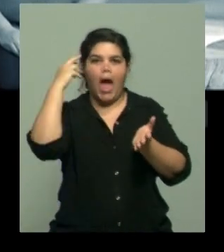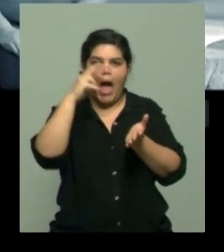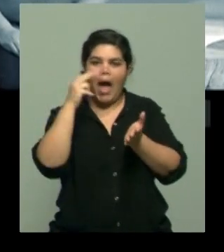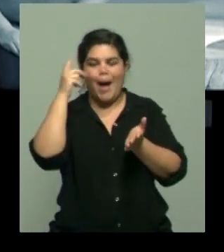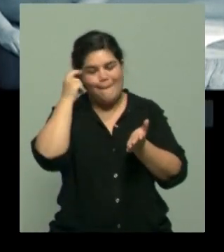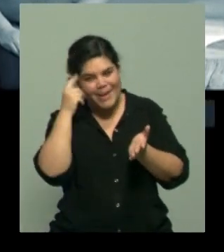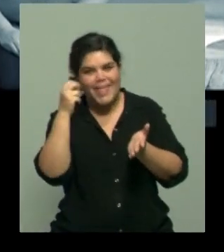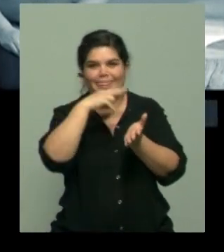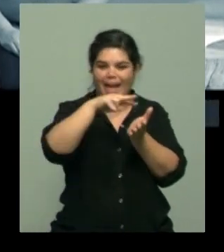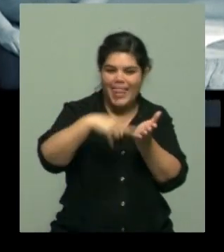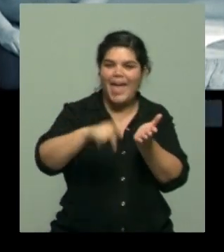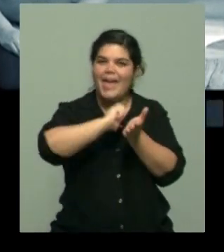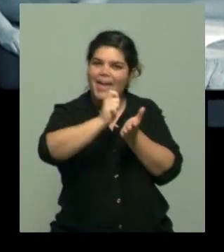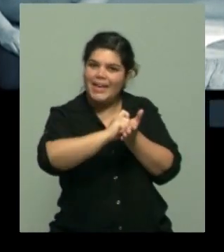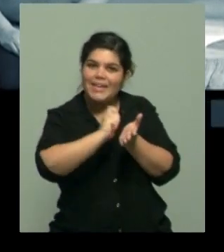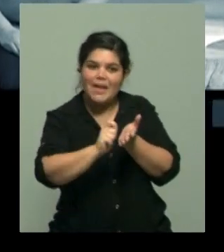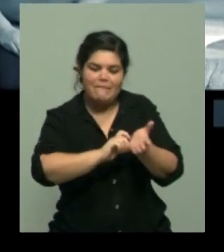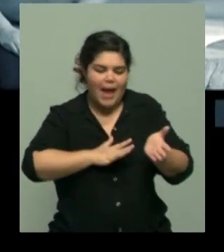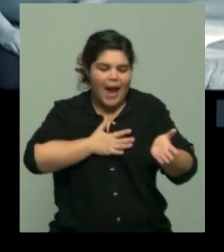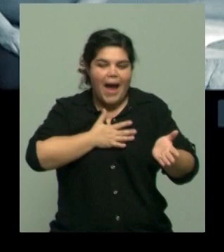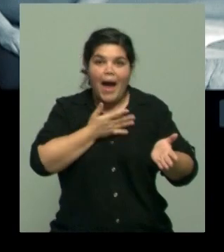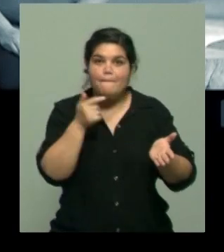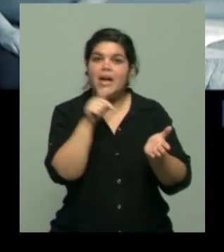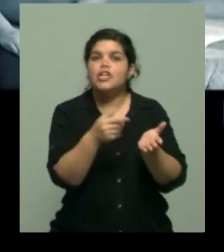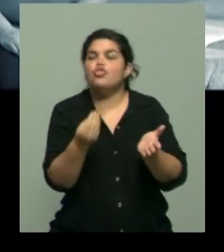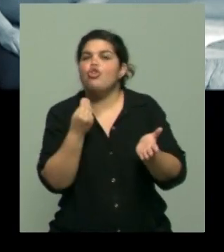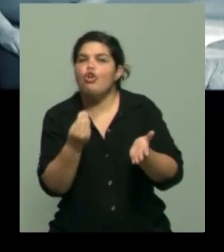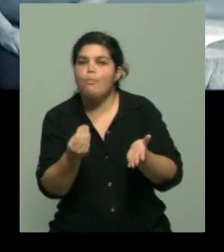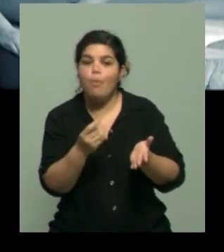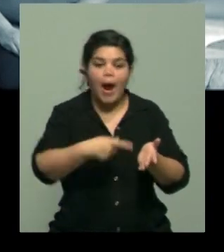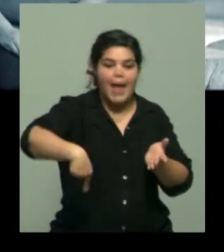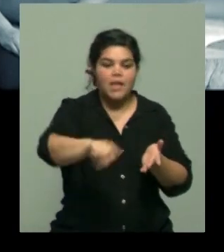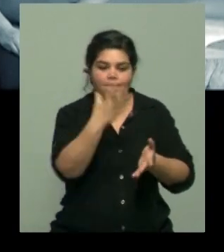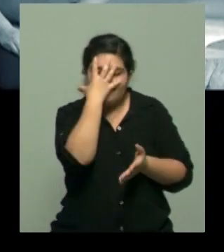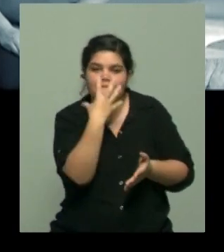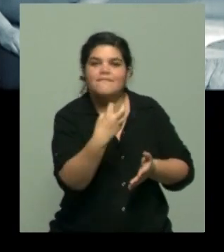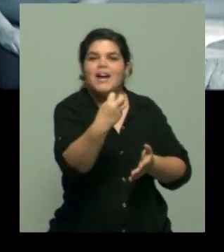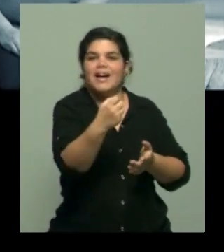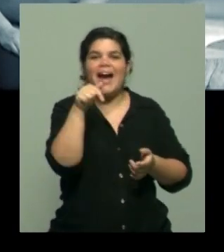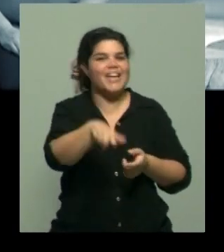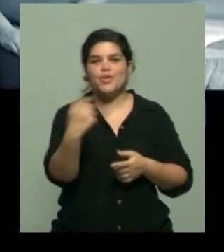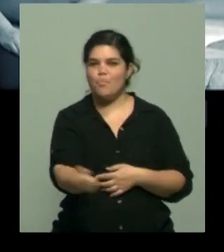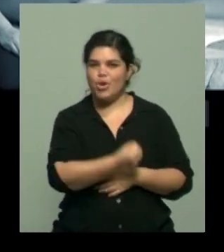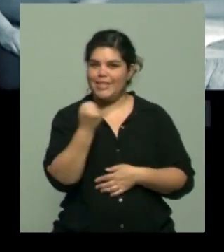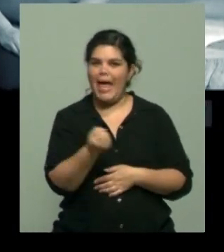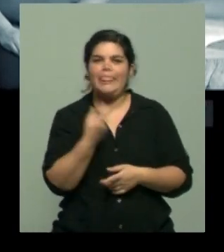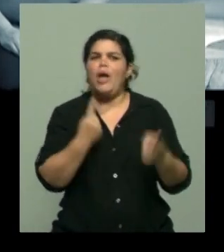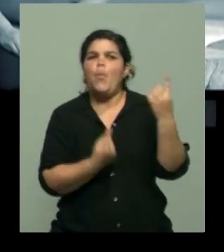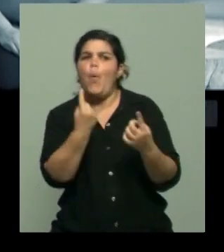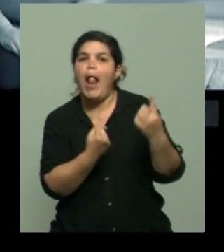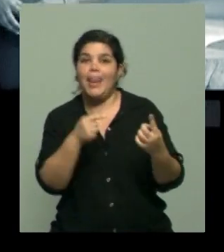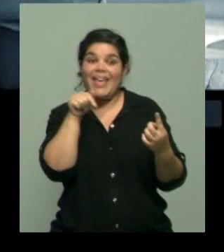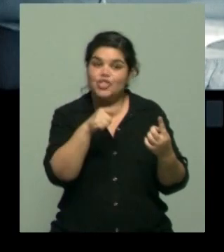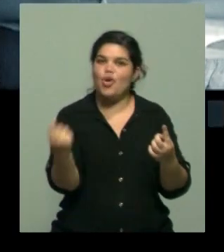los chicos lean, que se apasionen por la lectura, y bueno, elegir y seleccionar qué es un factor